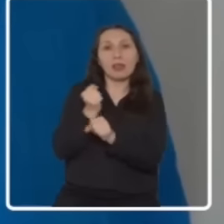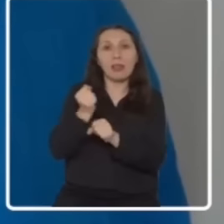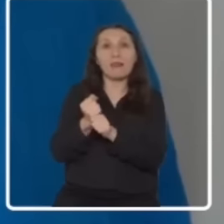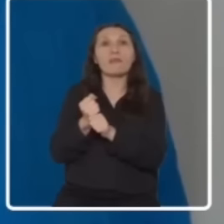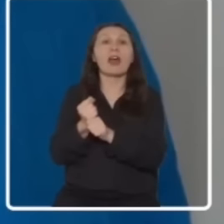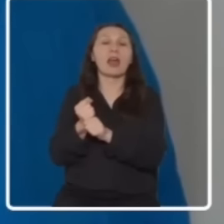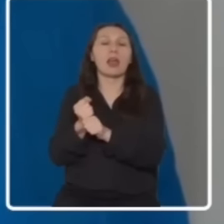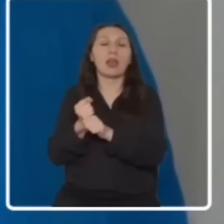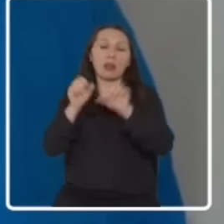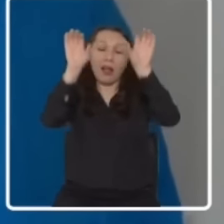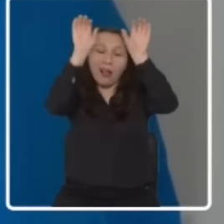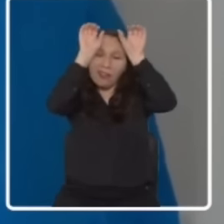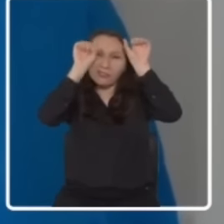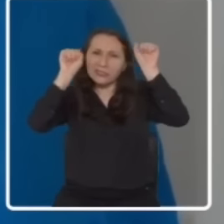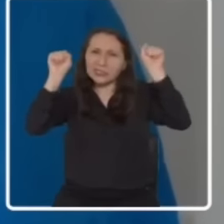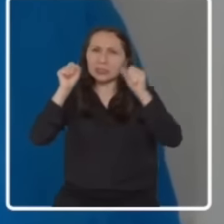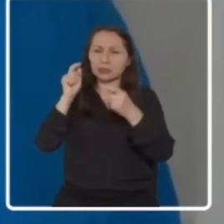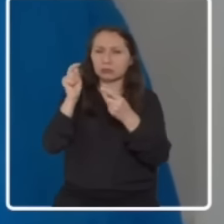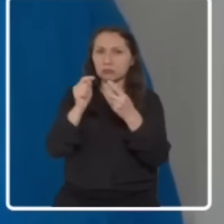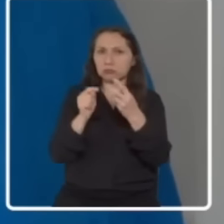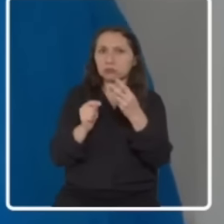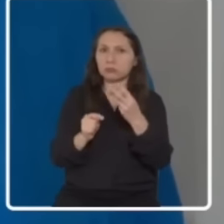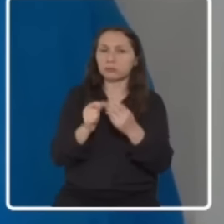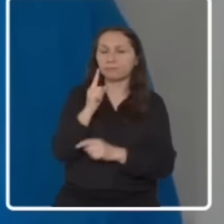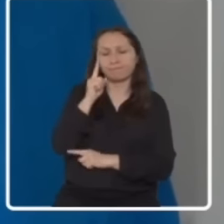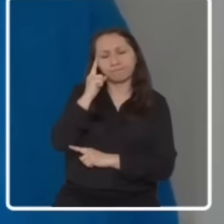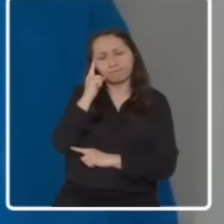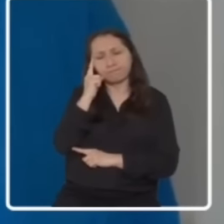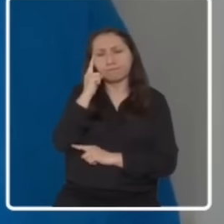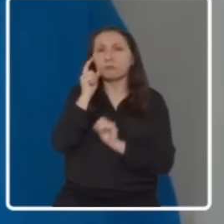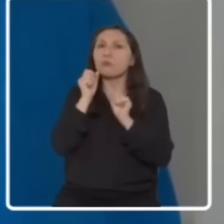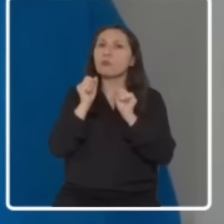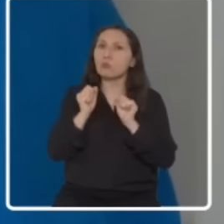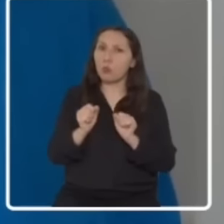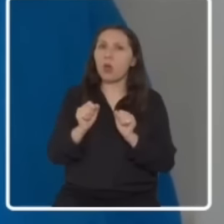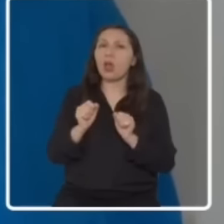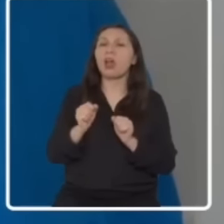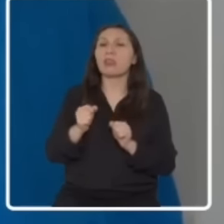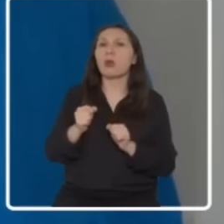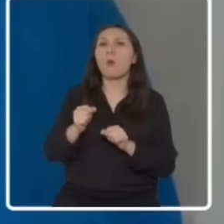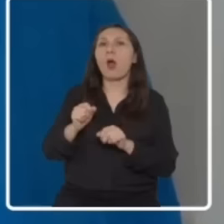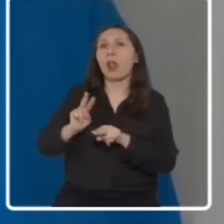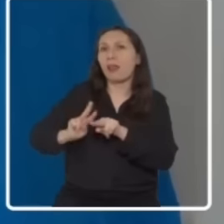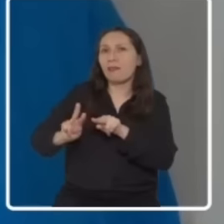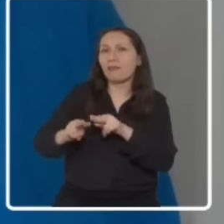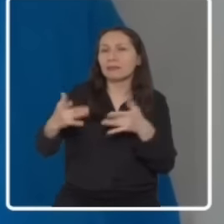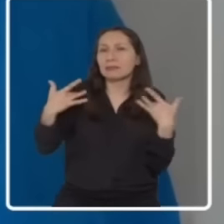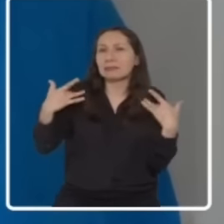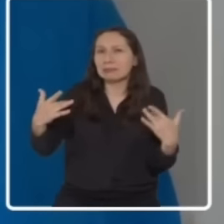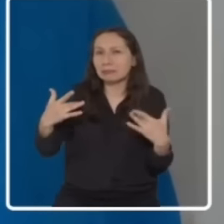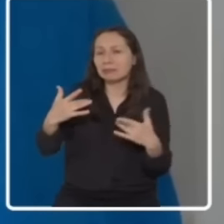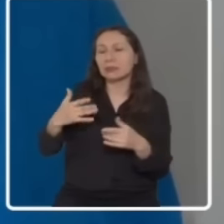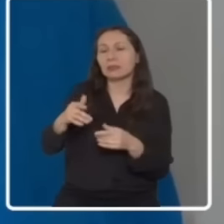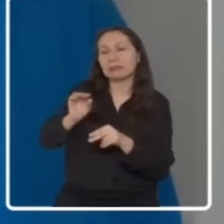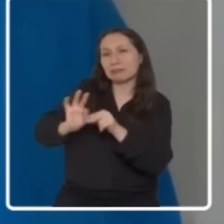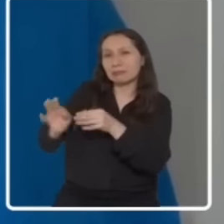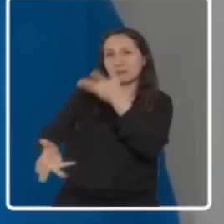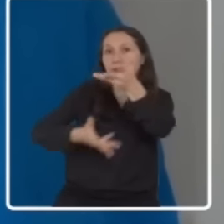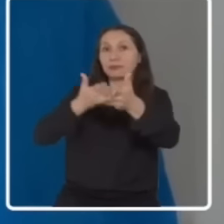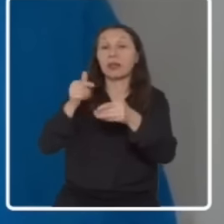de la Fiscalía, muchos elementos que nos hacen pensar que puede haber habido intencionalidad, y lo demás es parte de lo